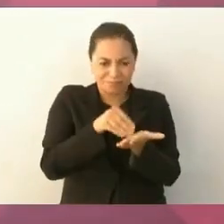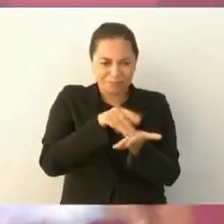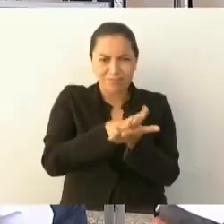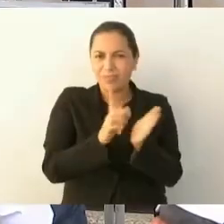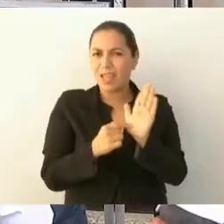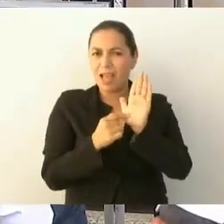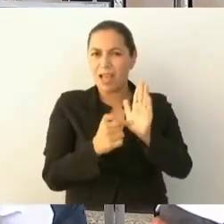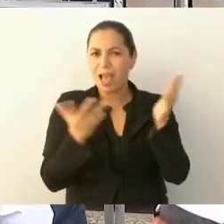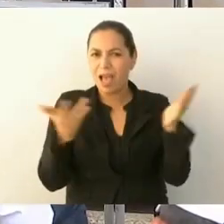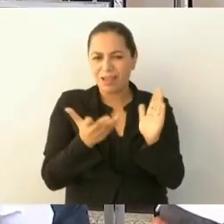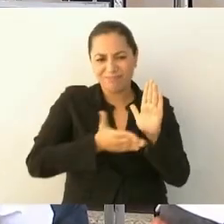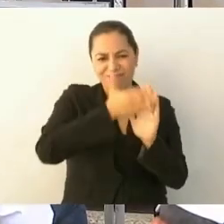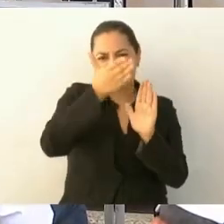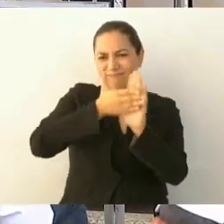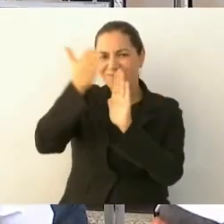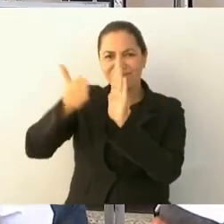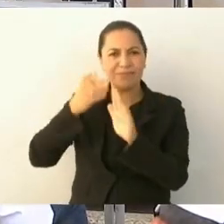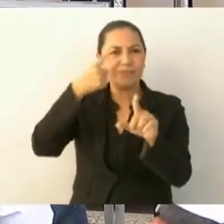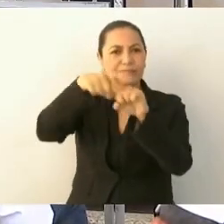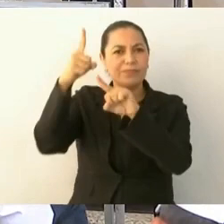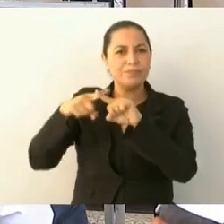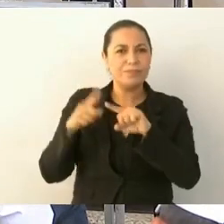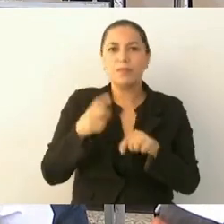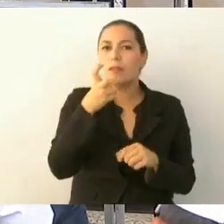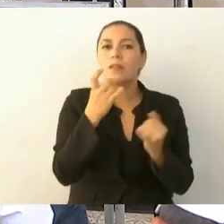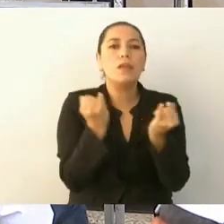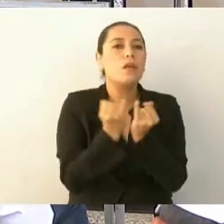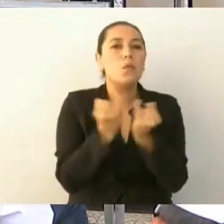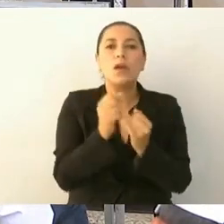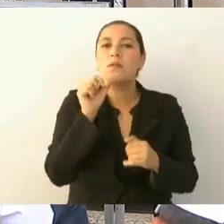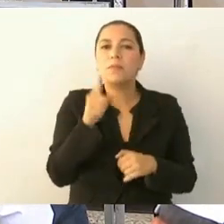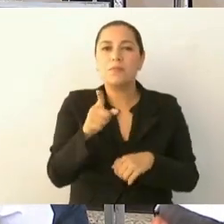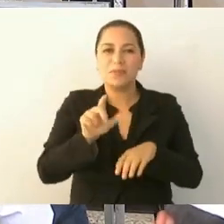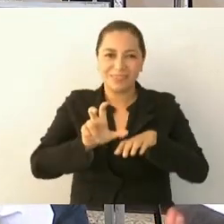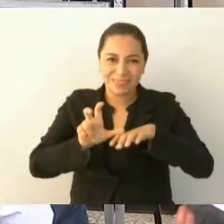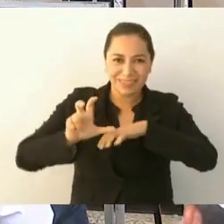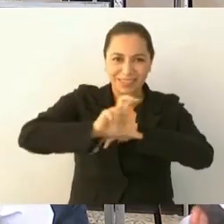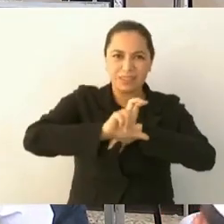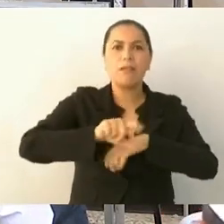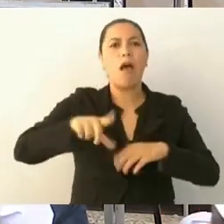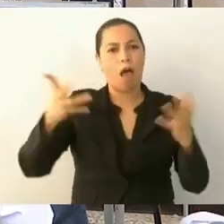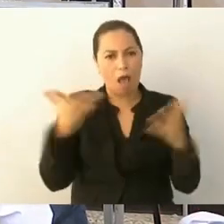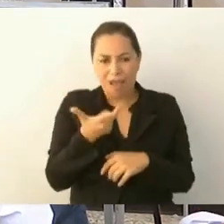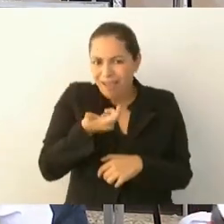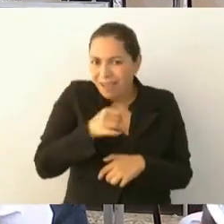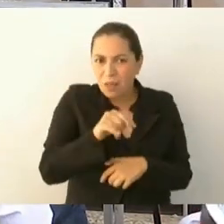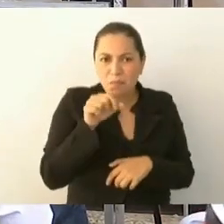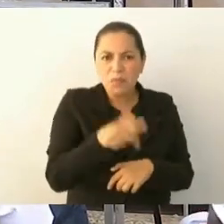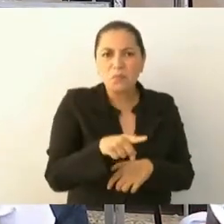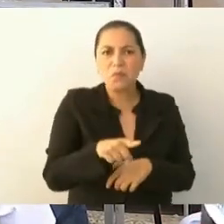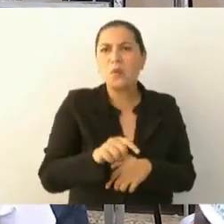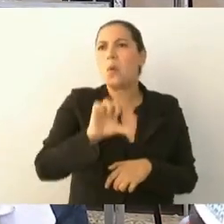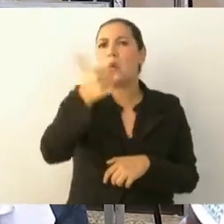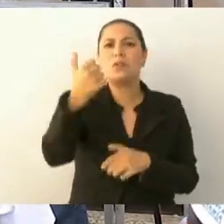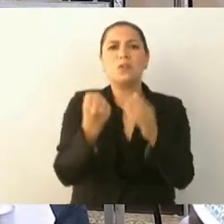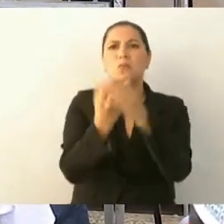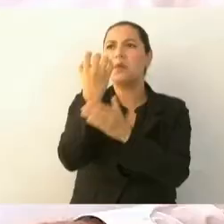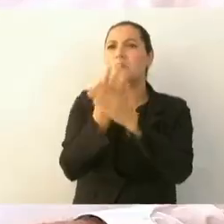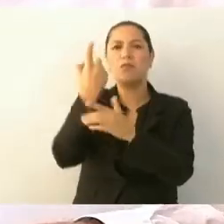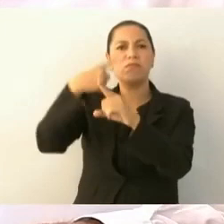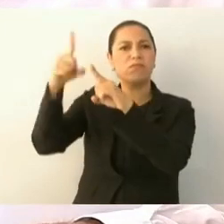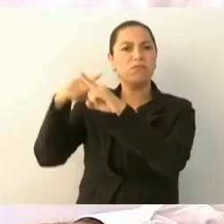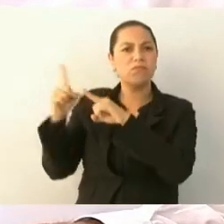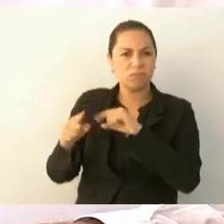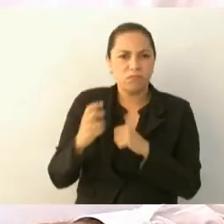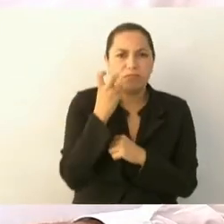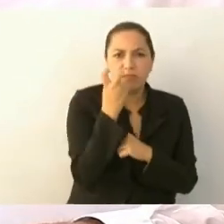más. Así se hizo el Tren Maya y así se van a seguir haciendo otras obras. Y